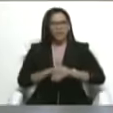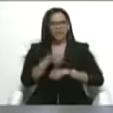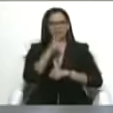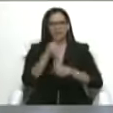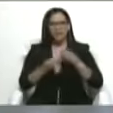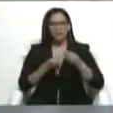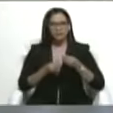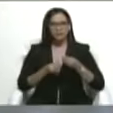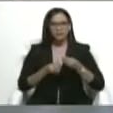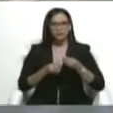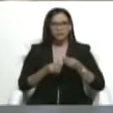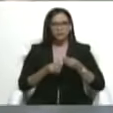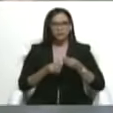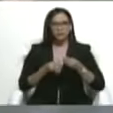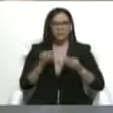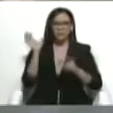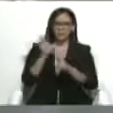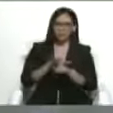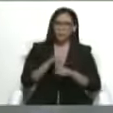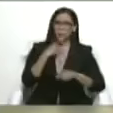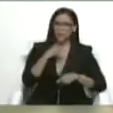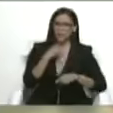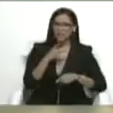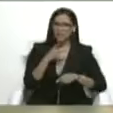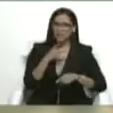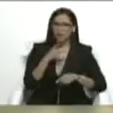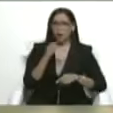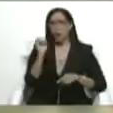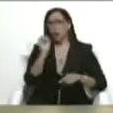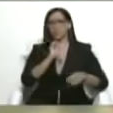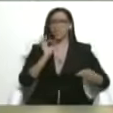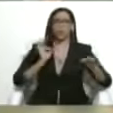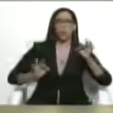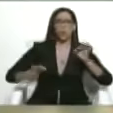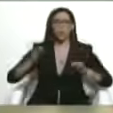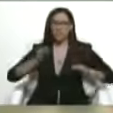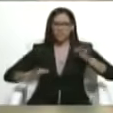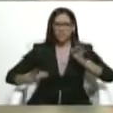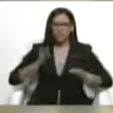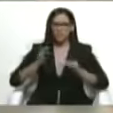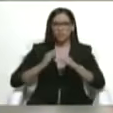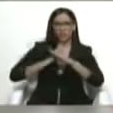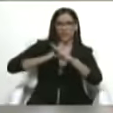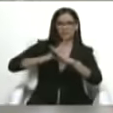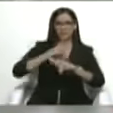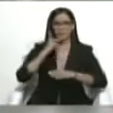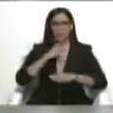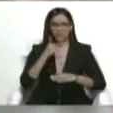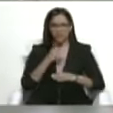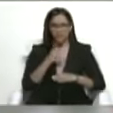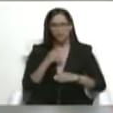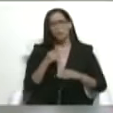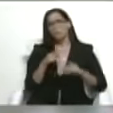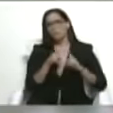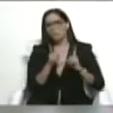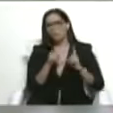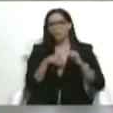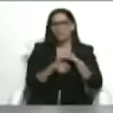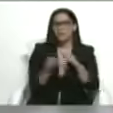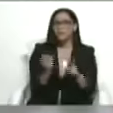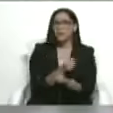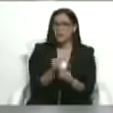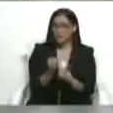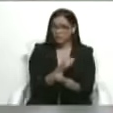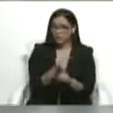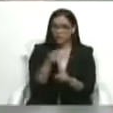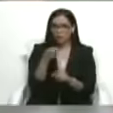esto, de persecución política o de judicialización de la antipolítica por la vía violenta en